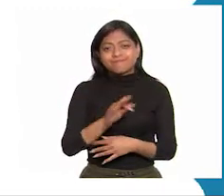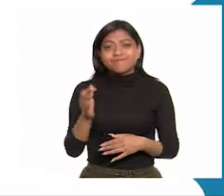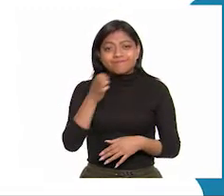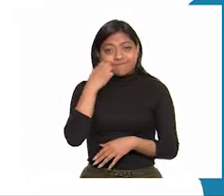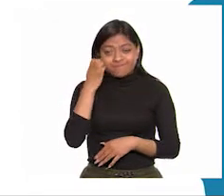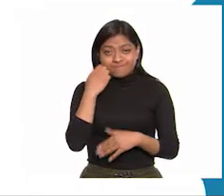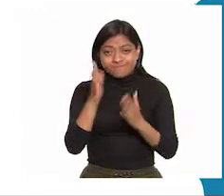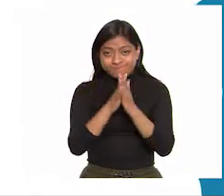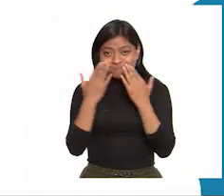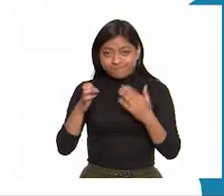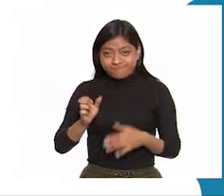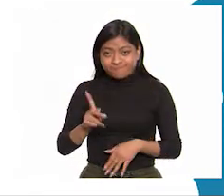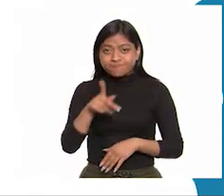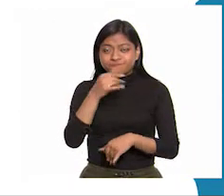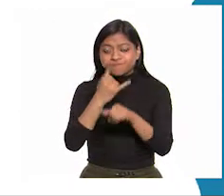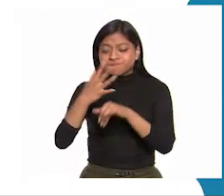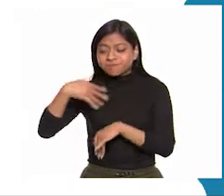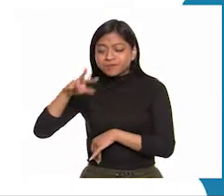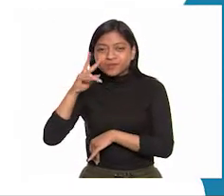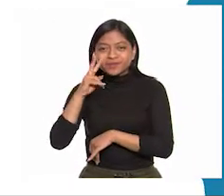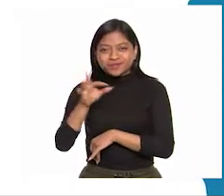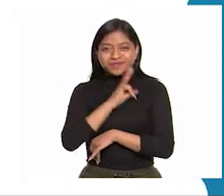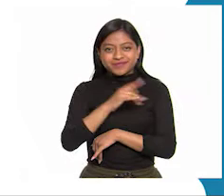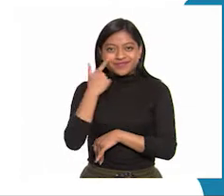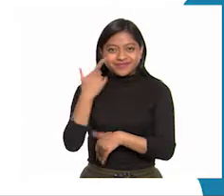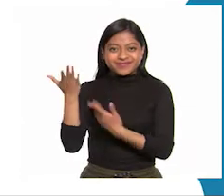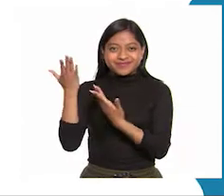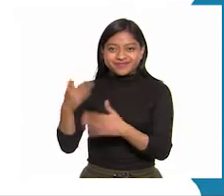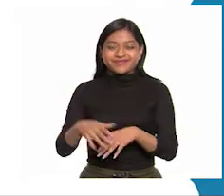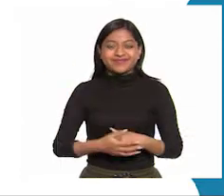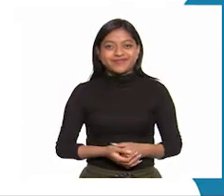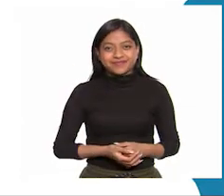los libros de texto en la página